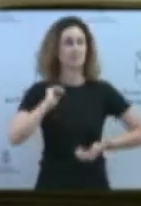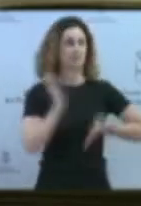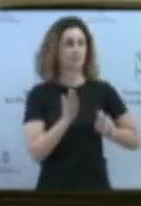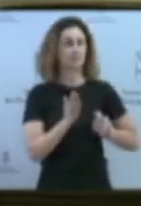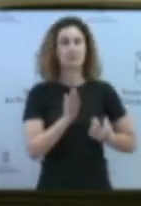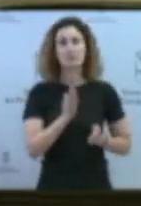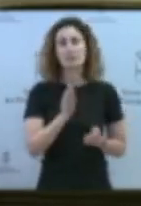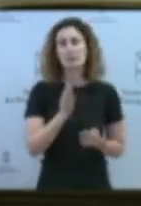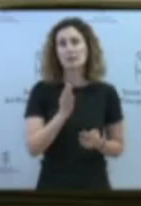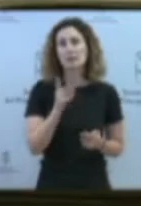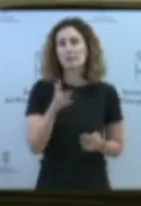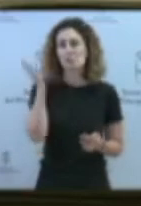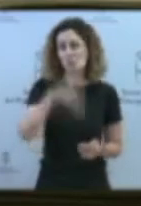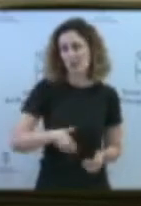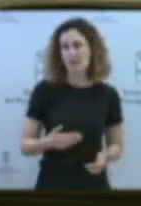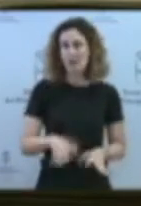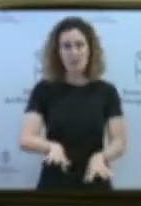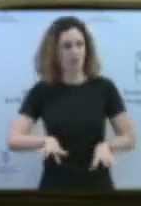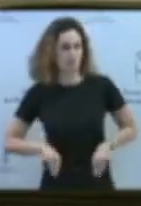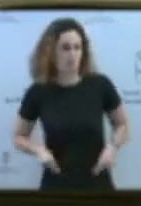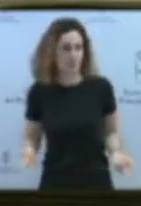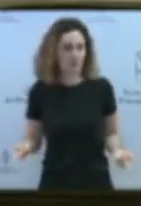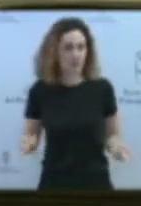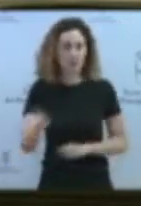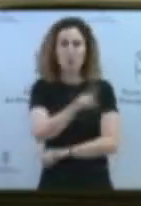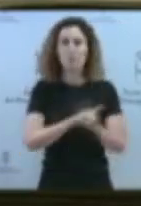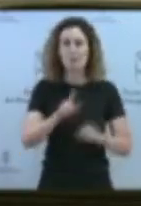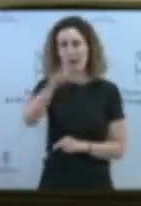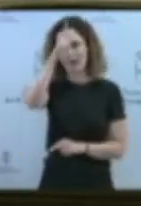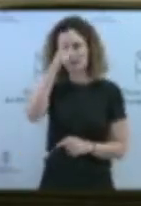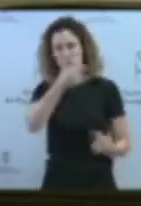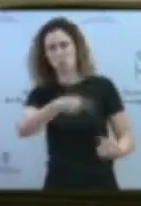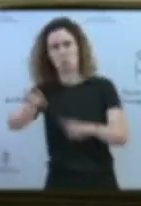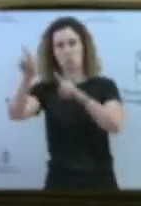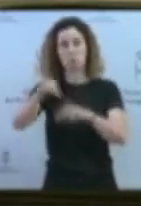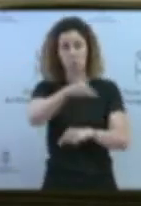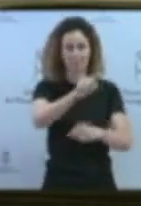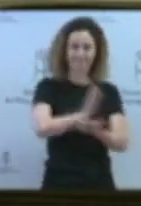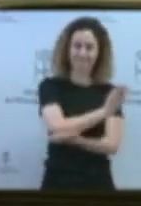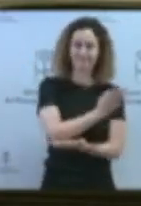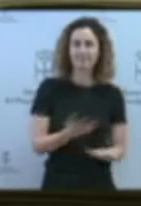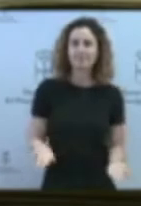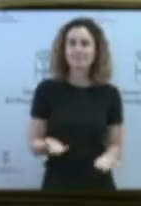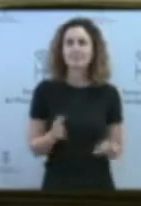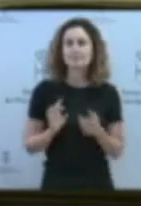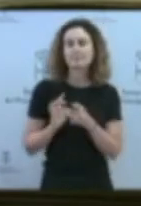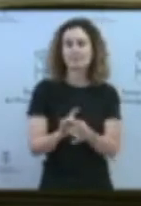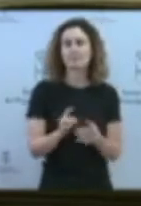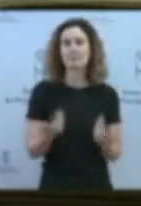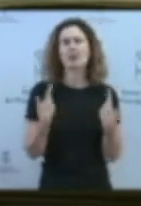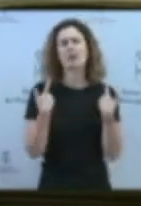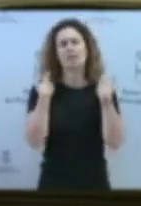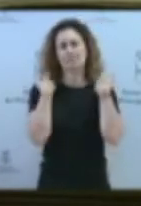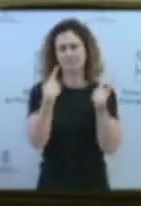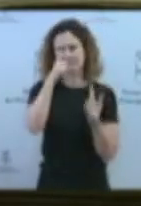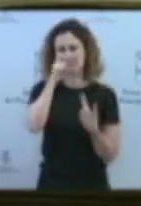por qué absorber esta cuestión. Este centro educativo, precisamente en aras de todo el sufrimiento que se ha tenido durante este curso, de que los niños y las niñas están